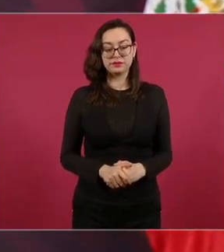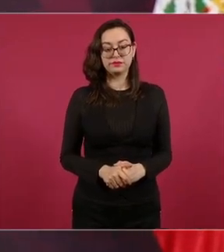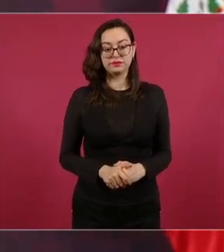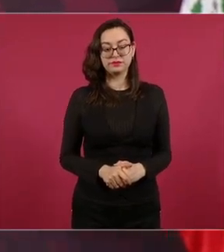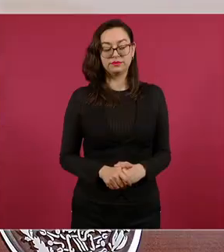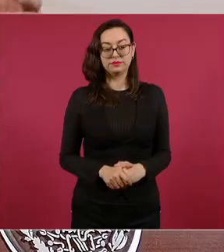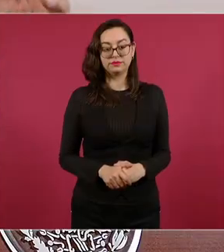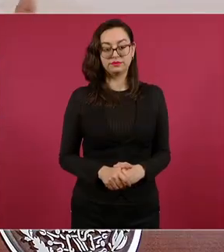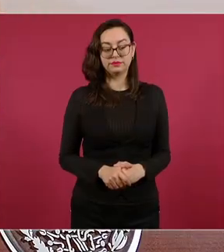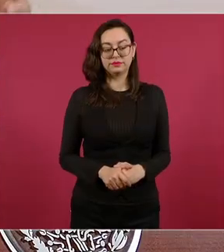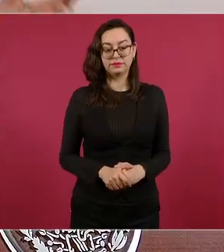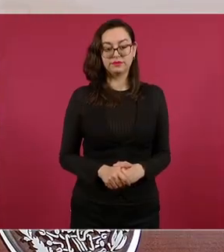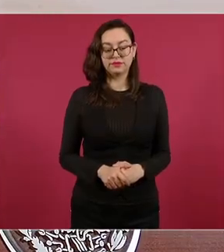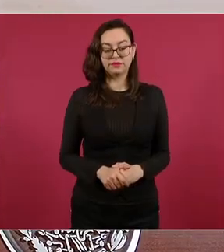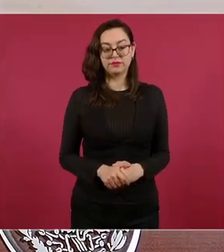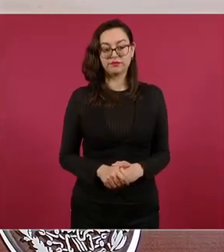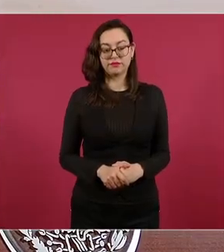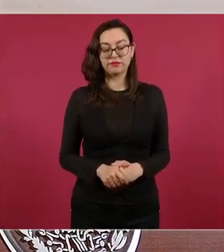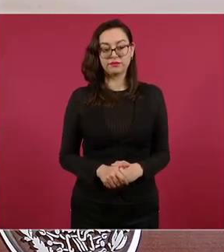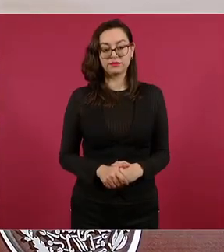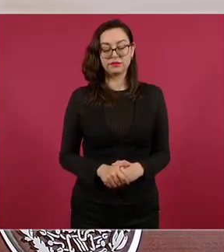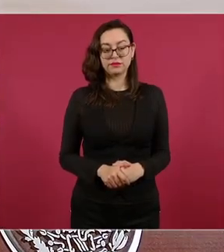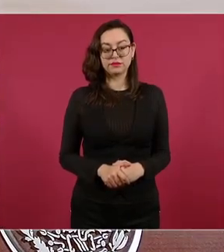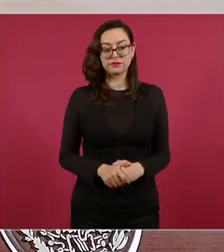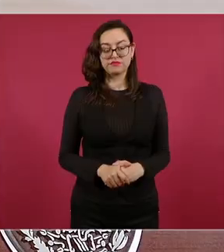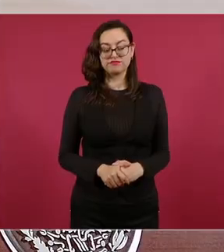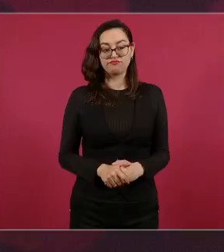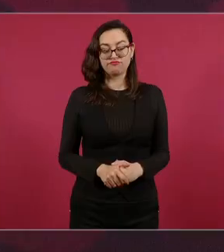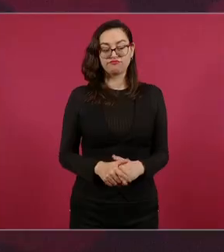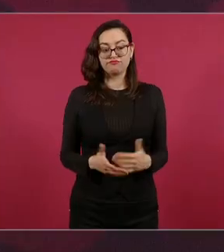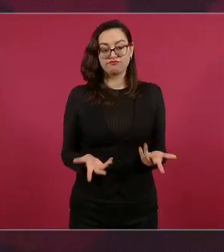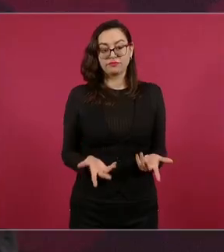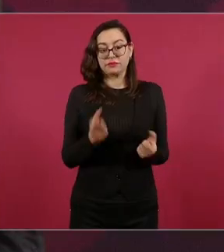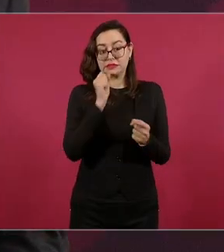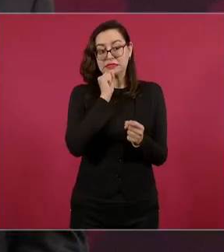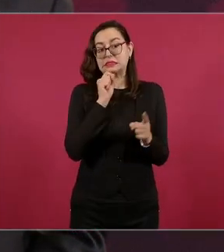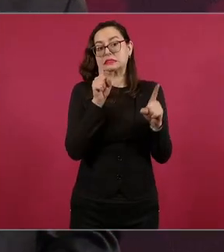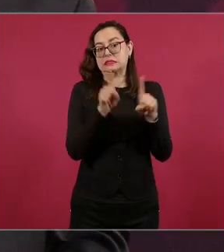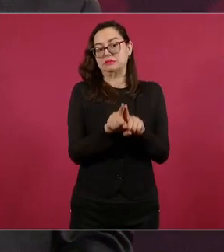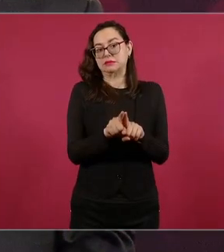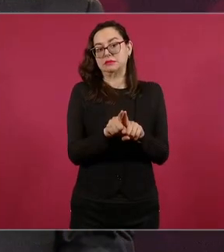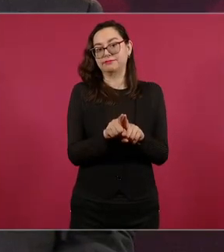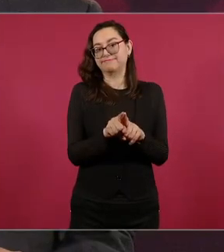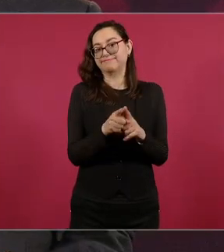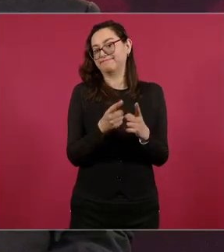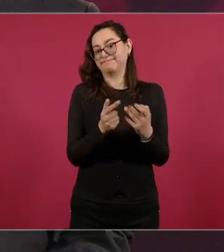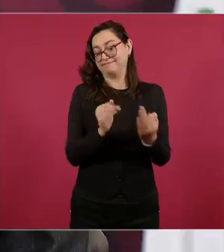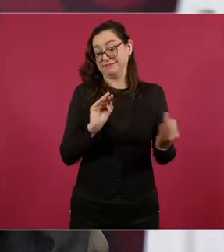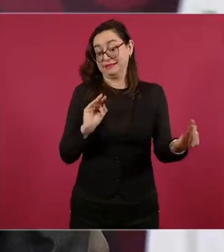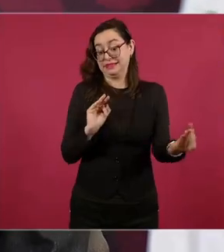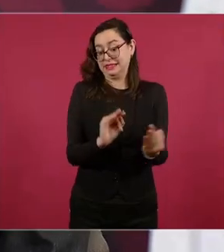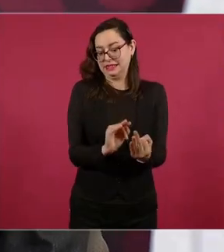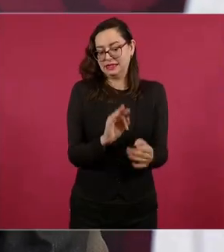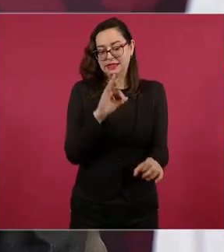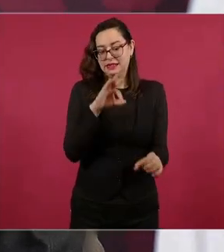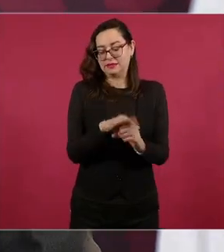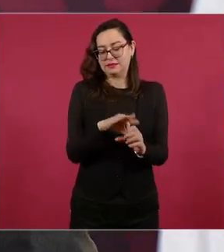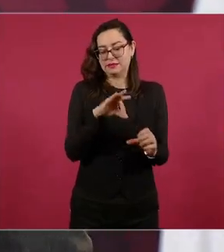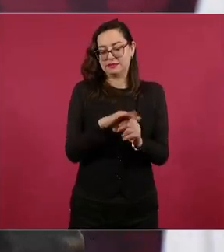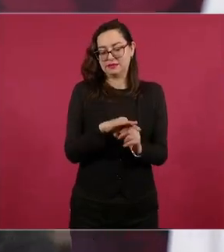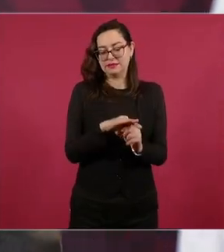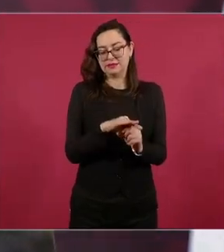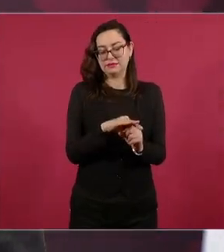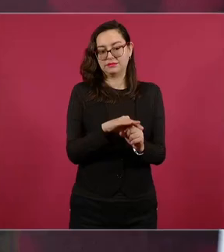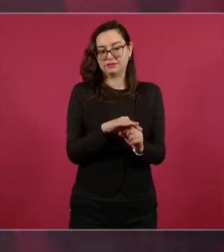porque estamos en temporada electoral para